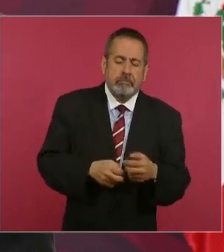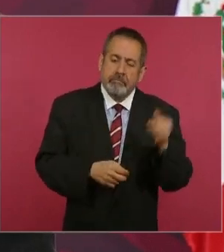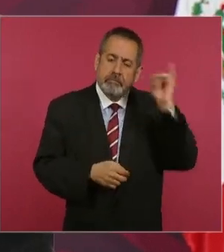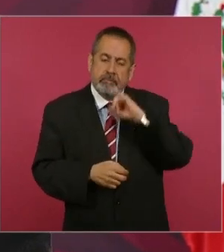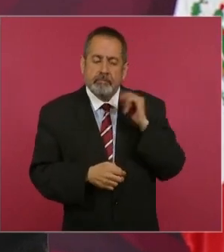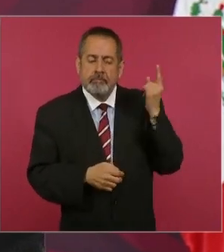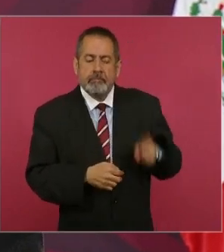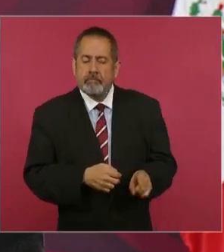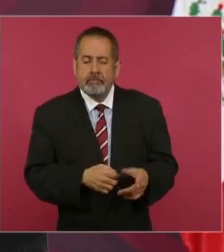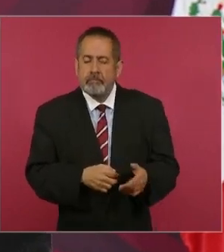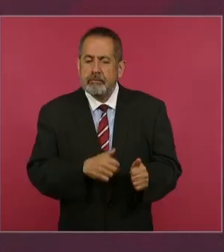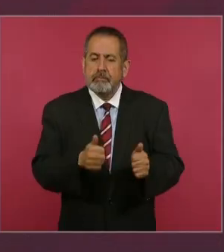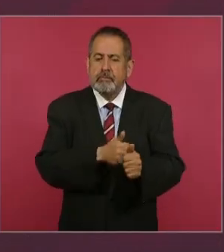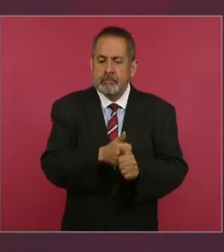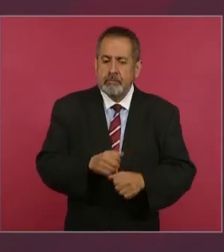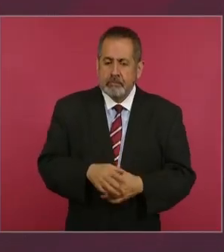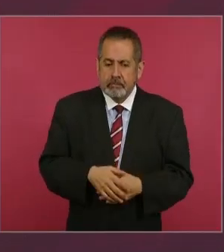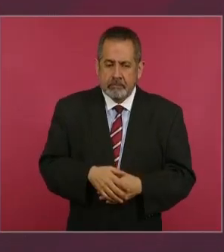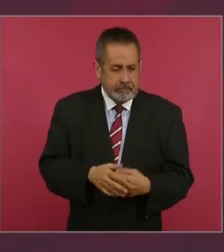y